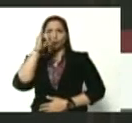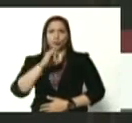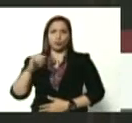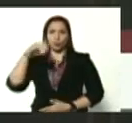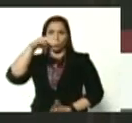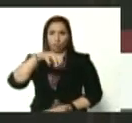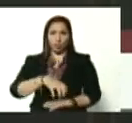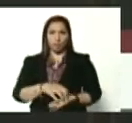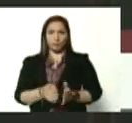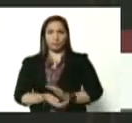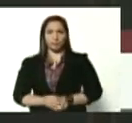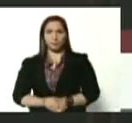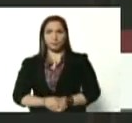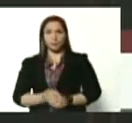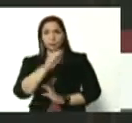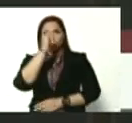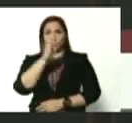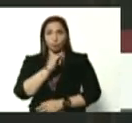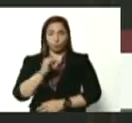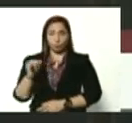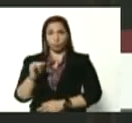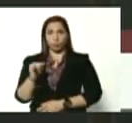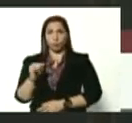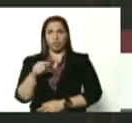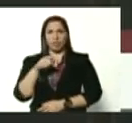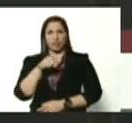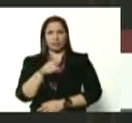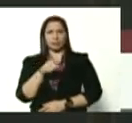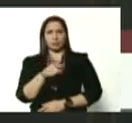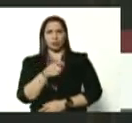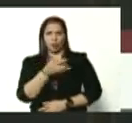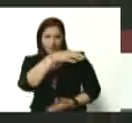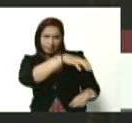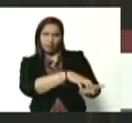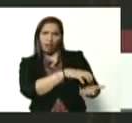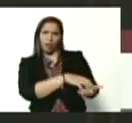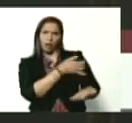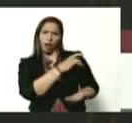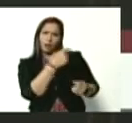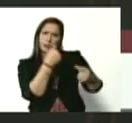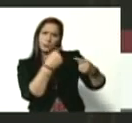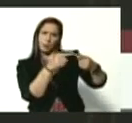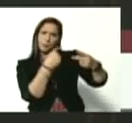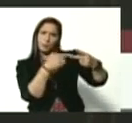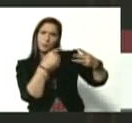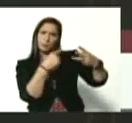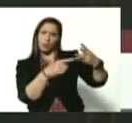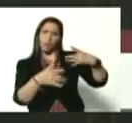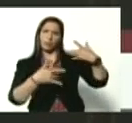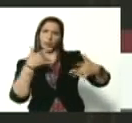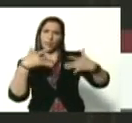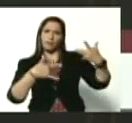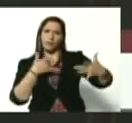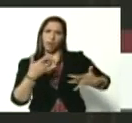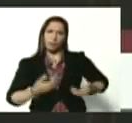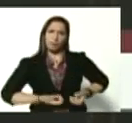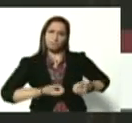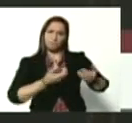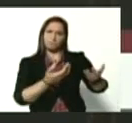el zulia fue esto fue el desencadenante de una serie de eventos que llevaron al